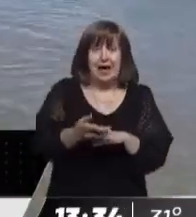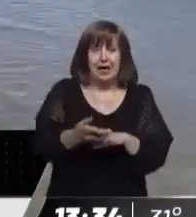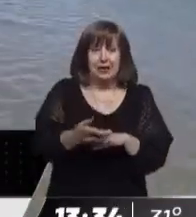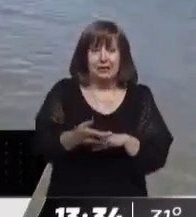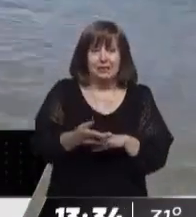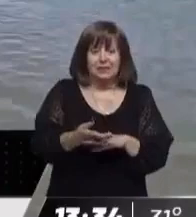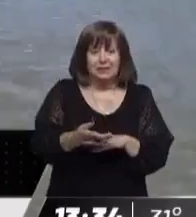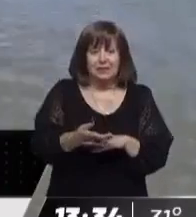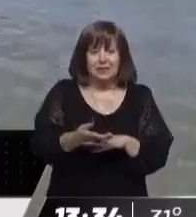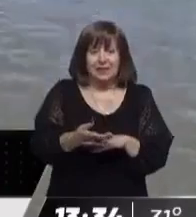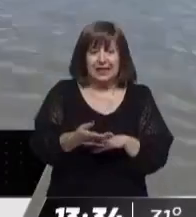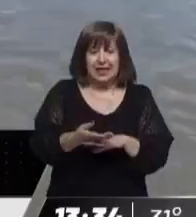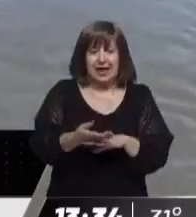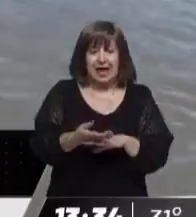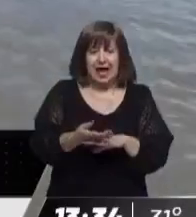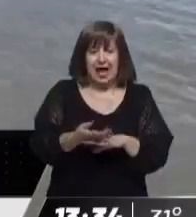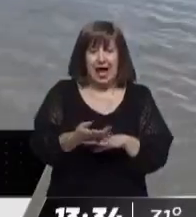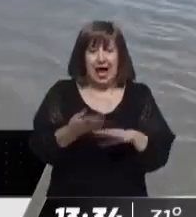Déjame sentar. ¿Te comprometió?